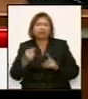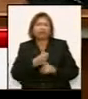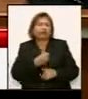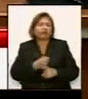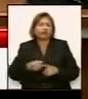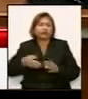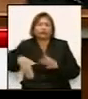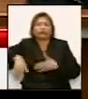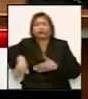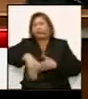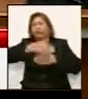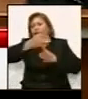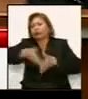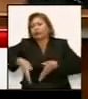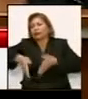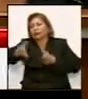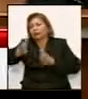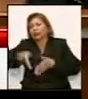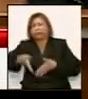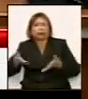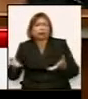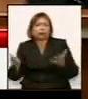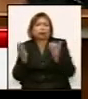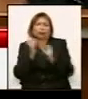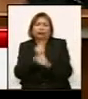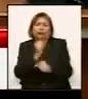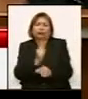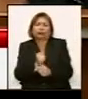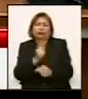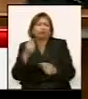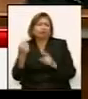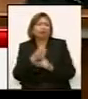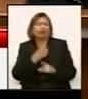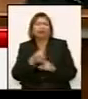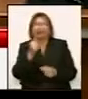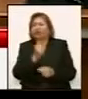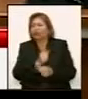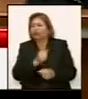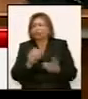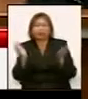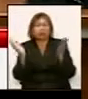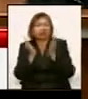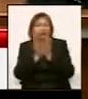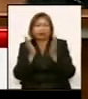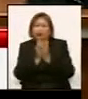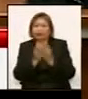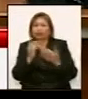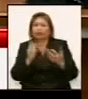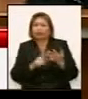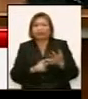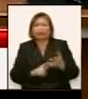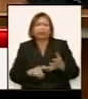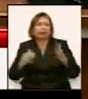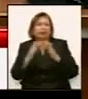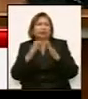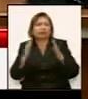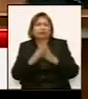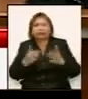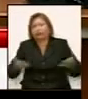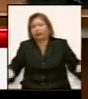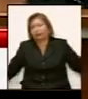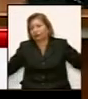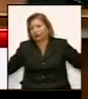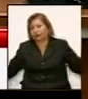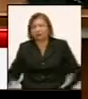en las calles violencia en su centro de trabajo violencia con la violencia en sus propios hogares y ahora